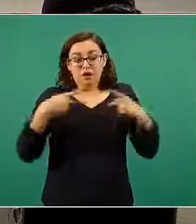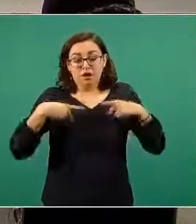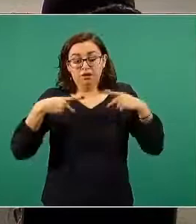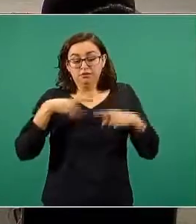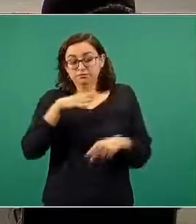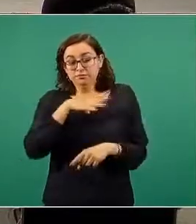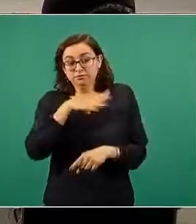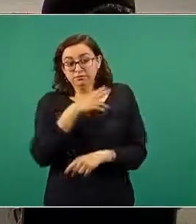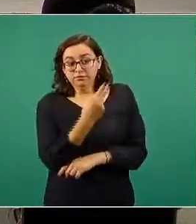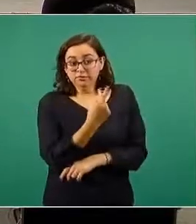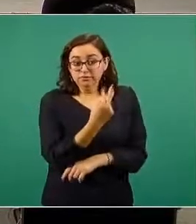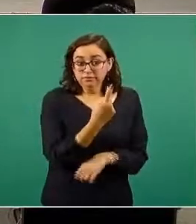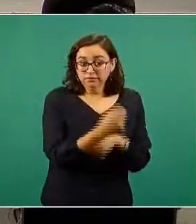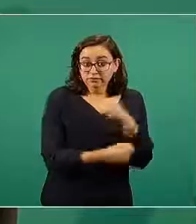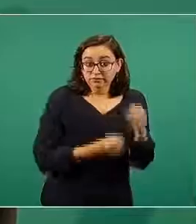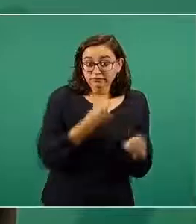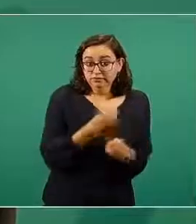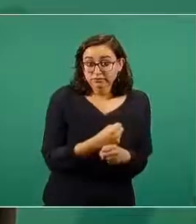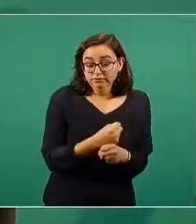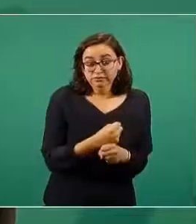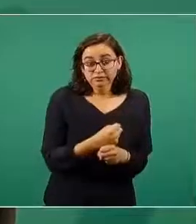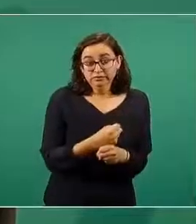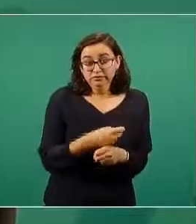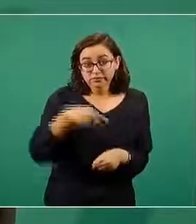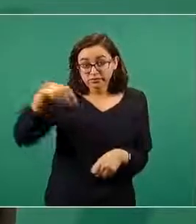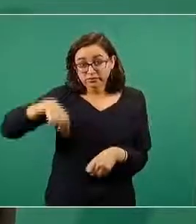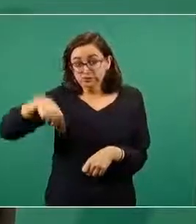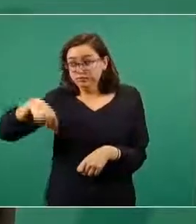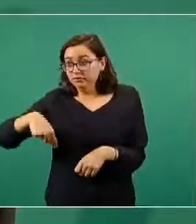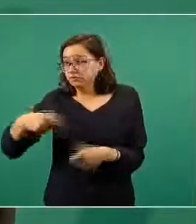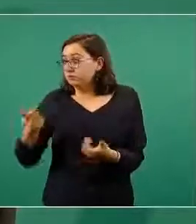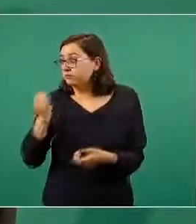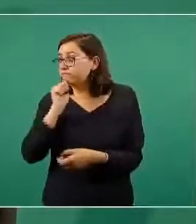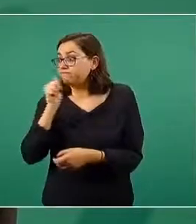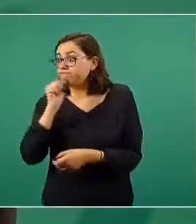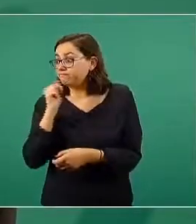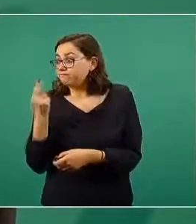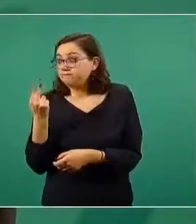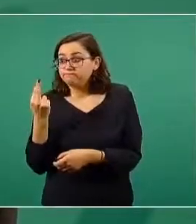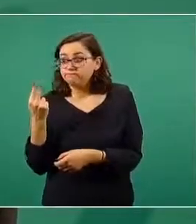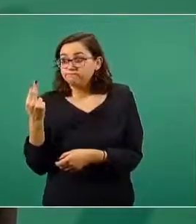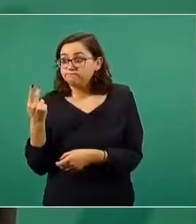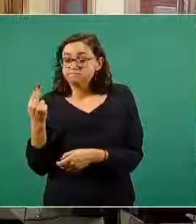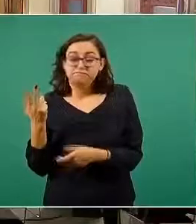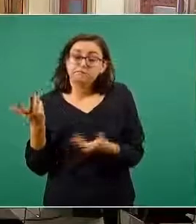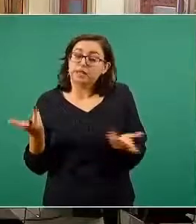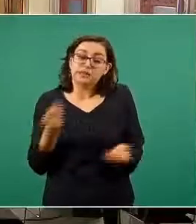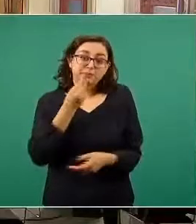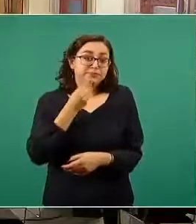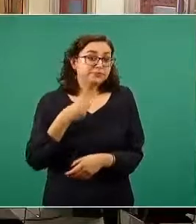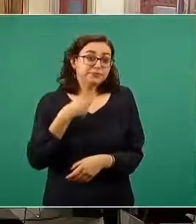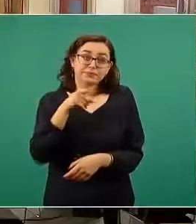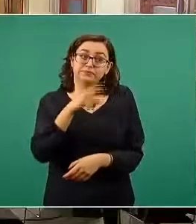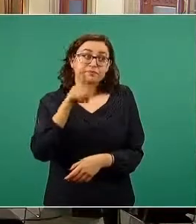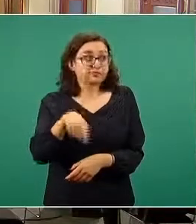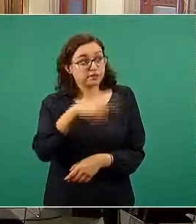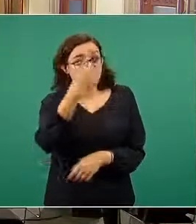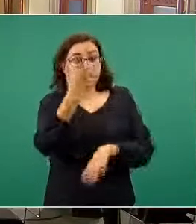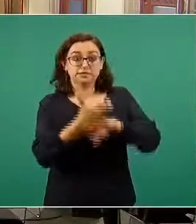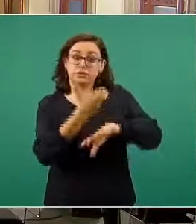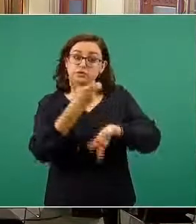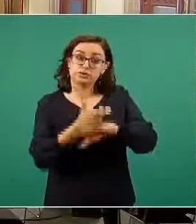años, pues tendrá que regresar a Estados Unidos a aplicarse su segunda dosis, porque aquí hay